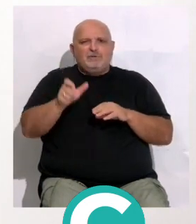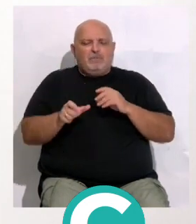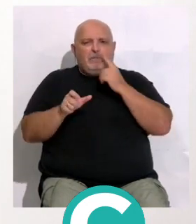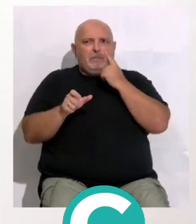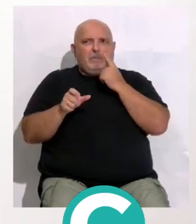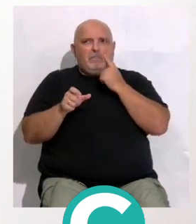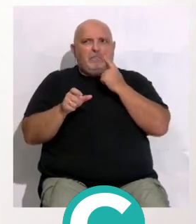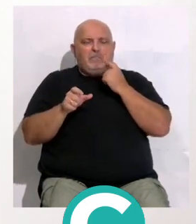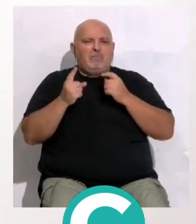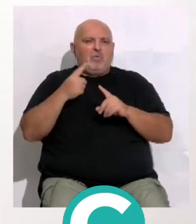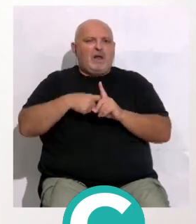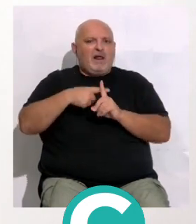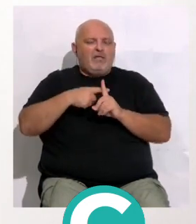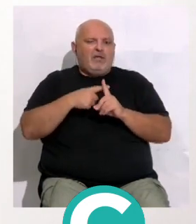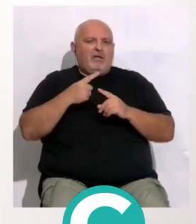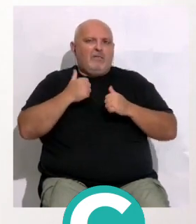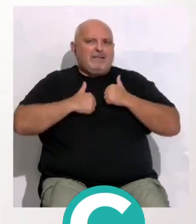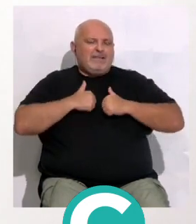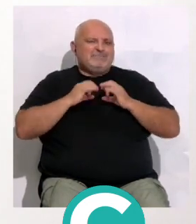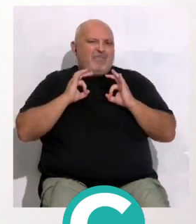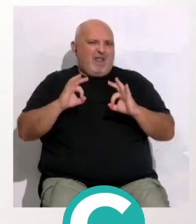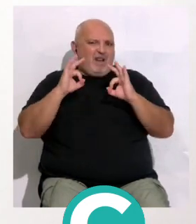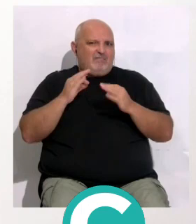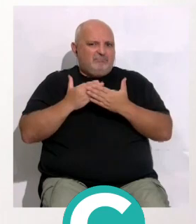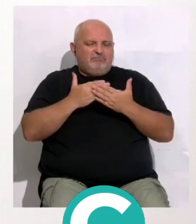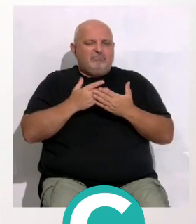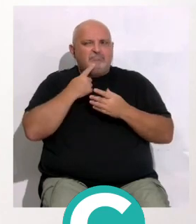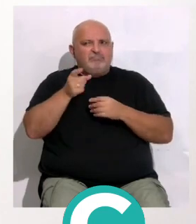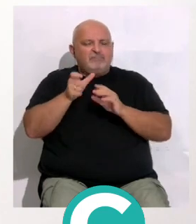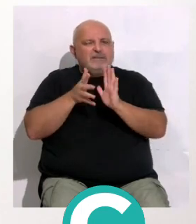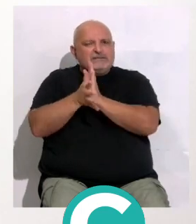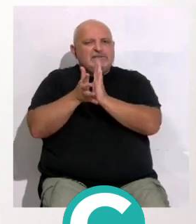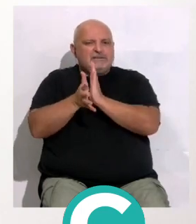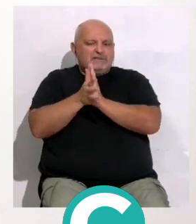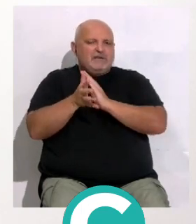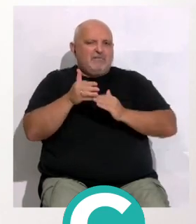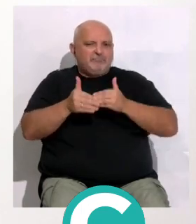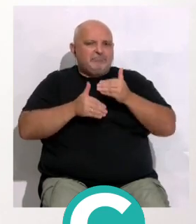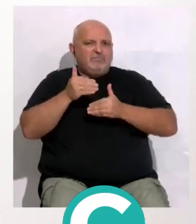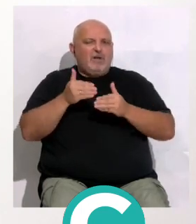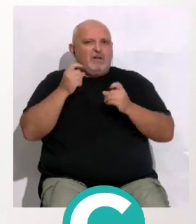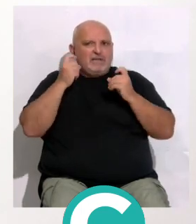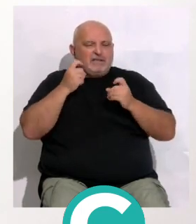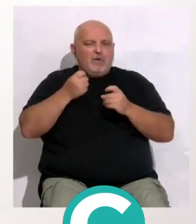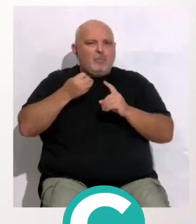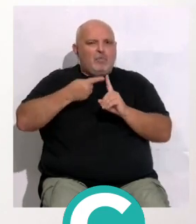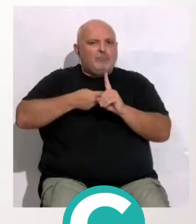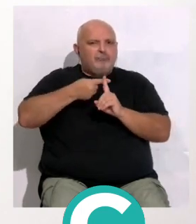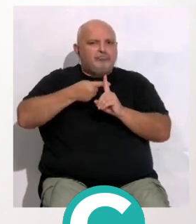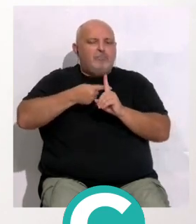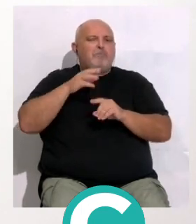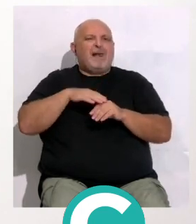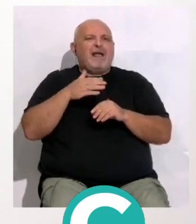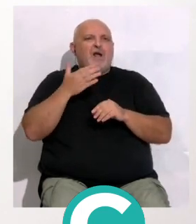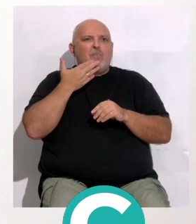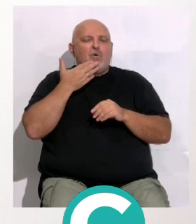que tiene un grado y un máster específico, diciéndole a la persona cómo tiene que hacerlo, cómo no, a qué intensidad exactamente, para enseñarle